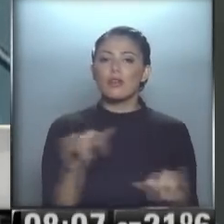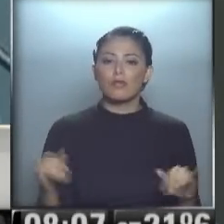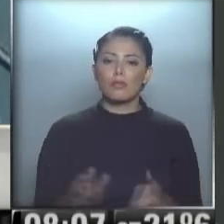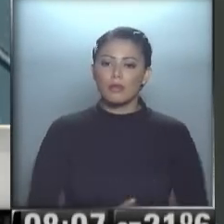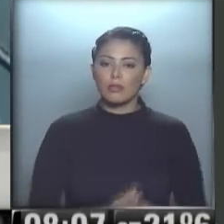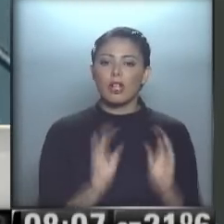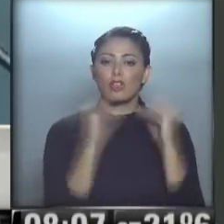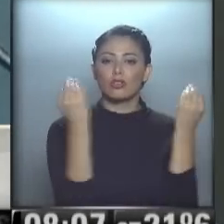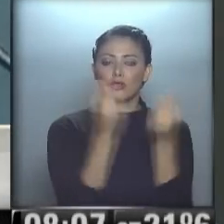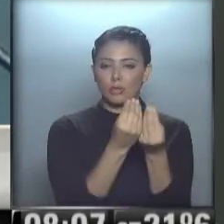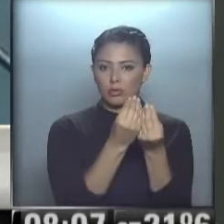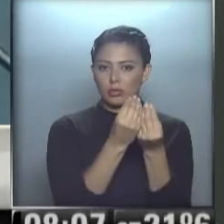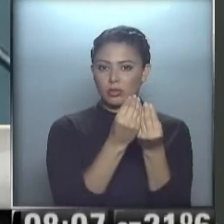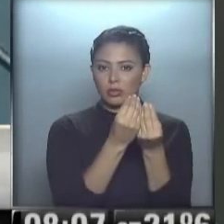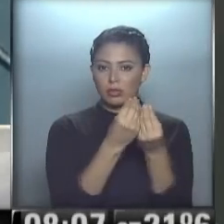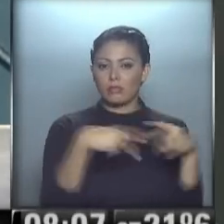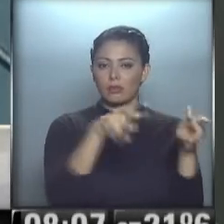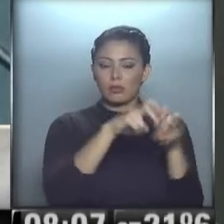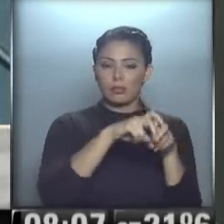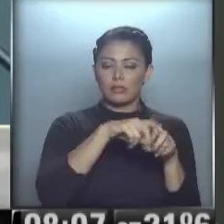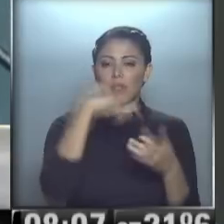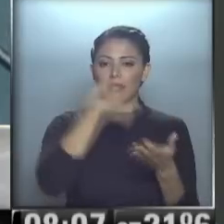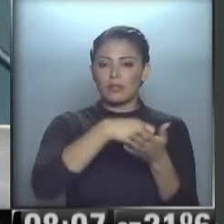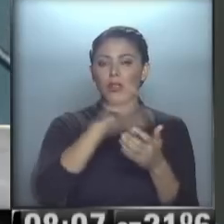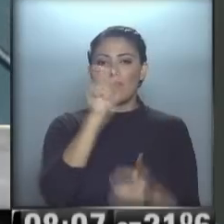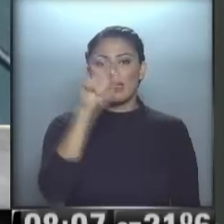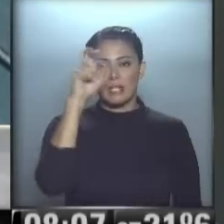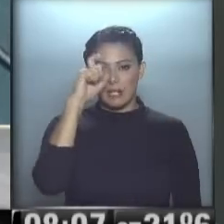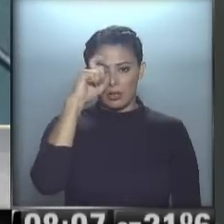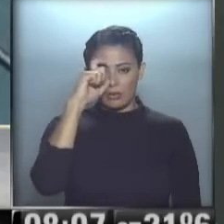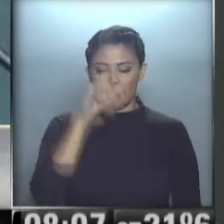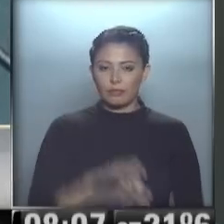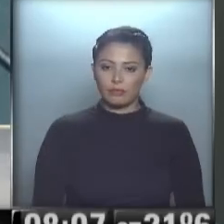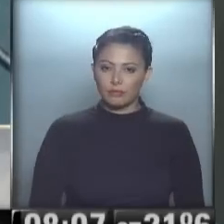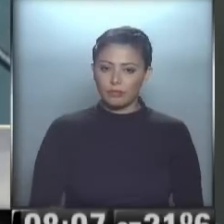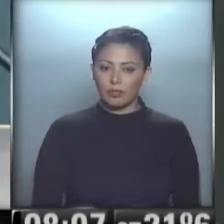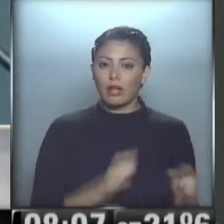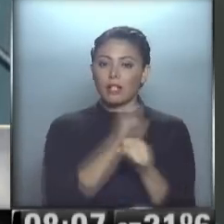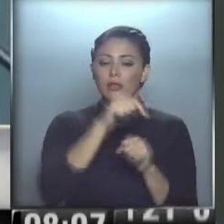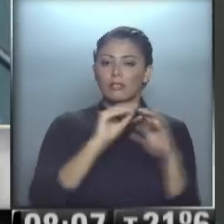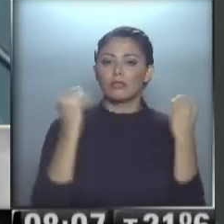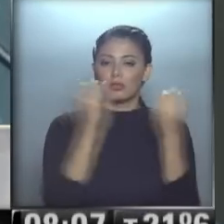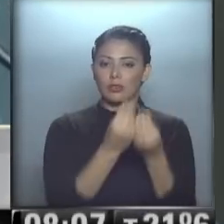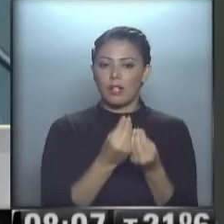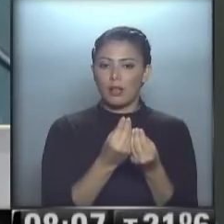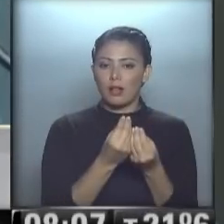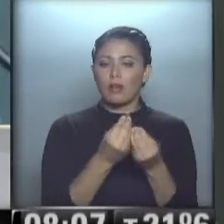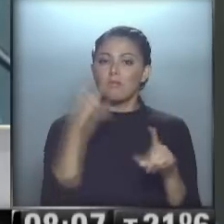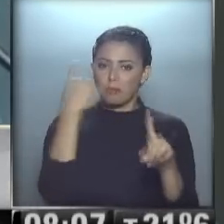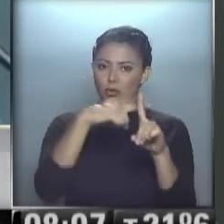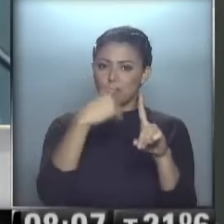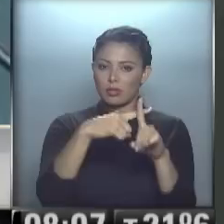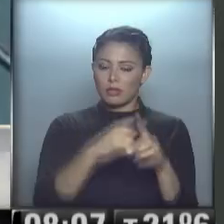al resultado fiscal primario y financiero del mes de enero que en forma preliminar arroja un saldo